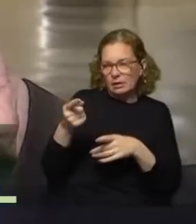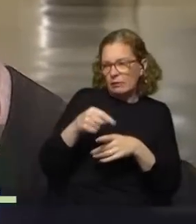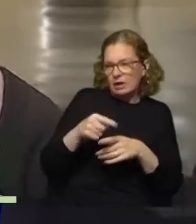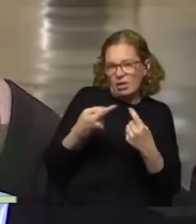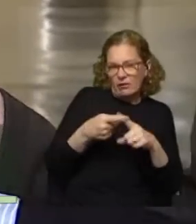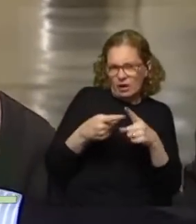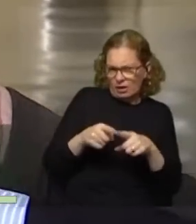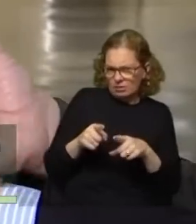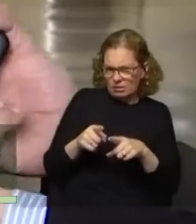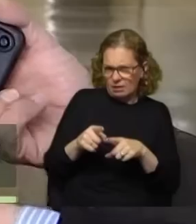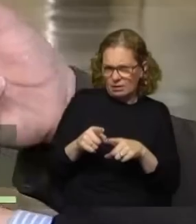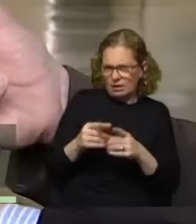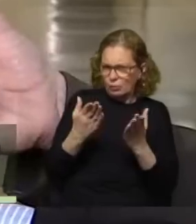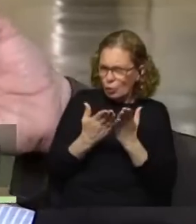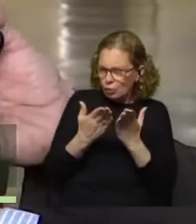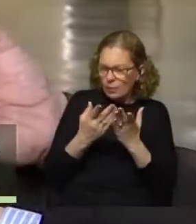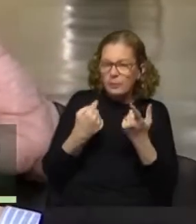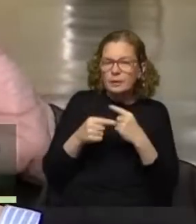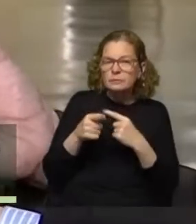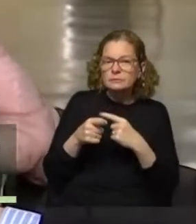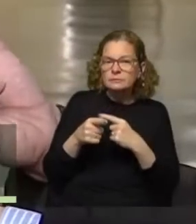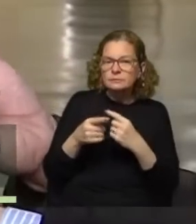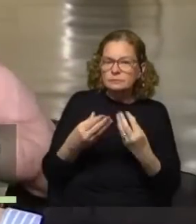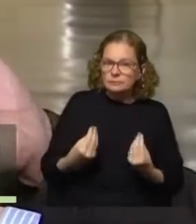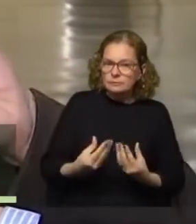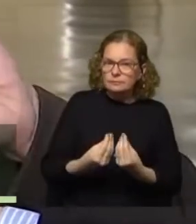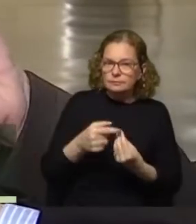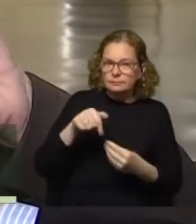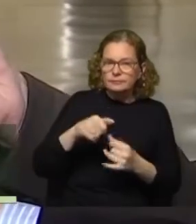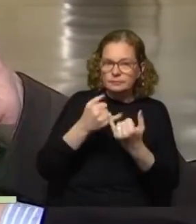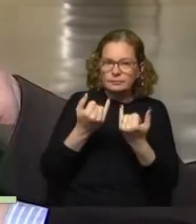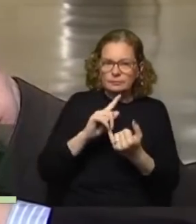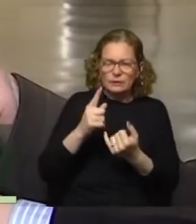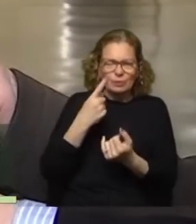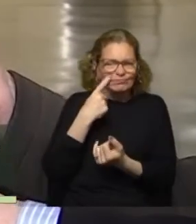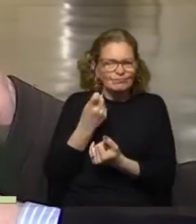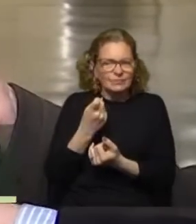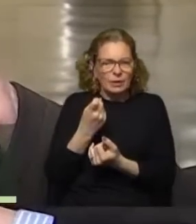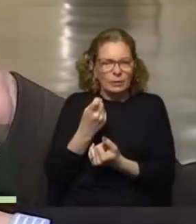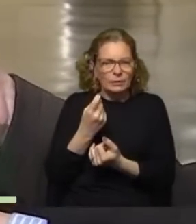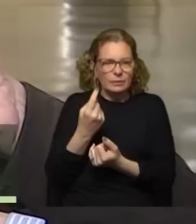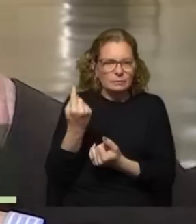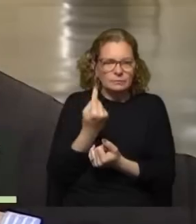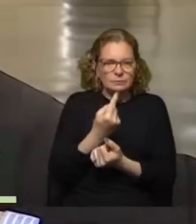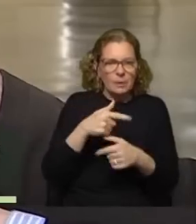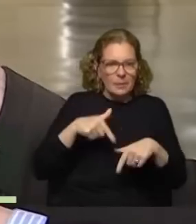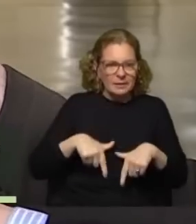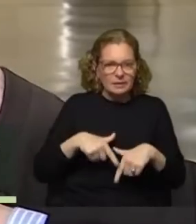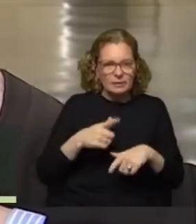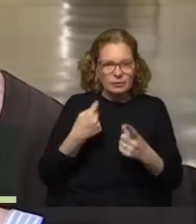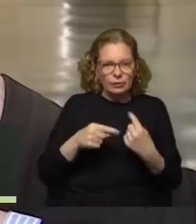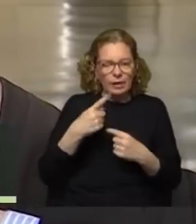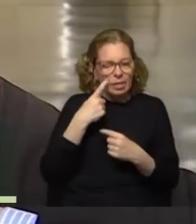profesiones entonces pero voy a hacer un operador territorial hoy en día eso no está identificado adecuadamente ningún en ningún ministerio entonces